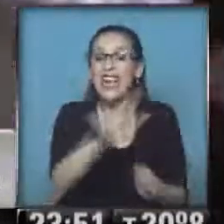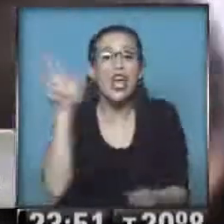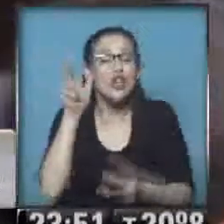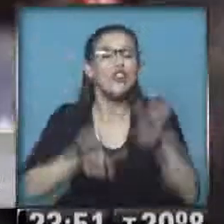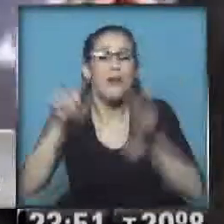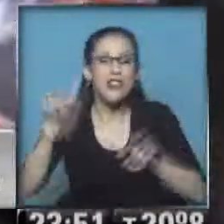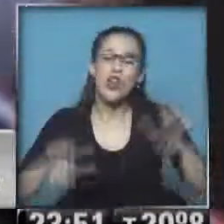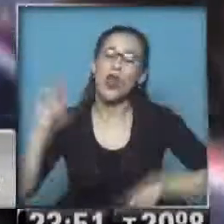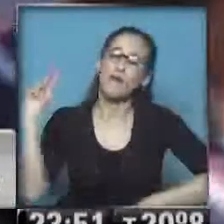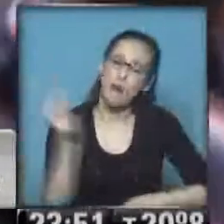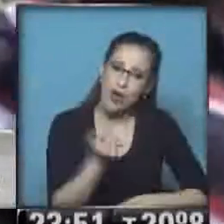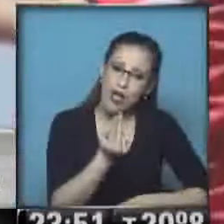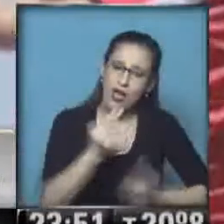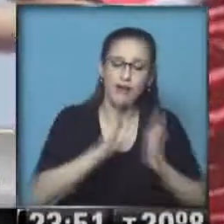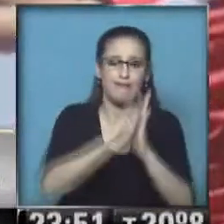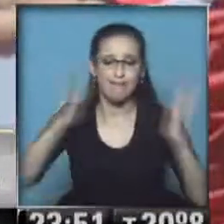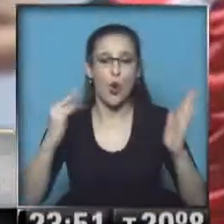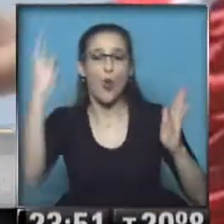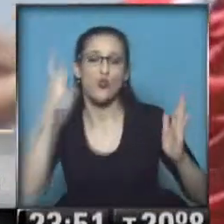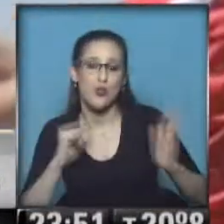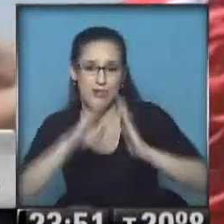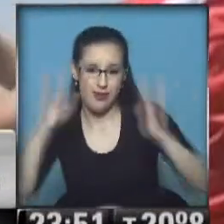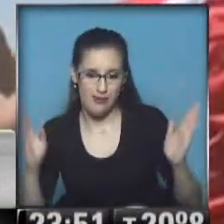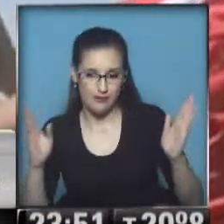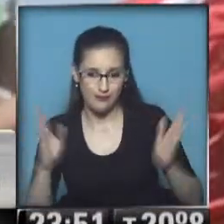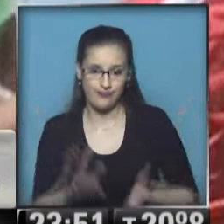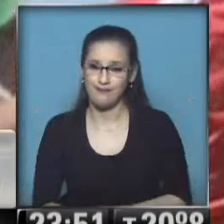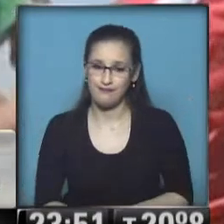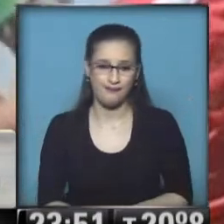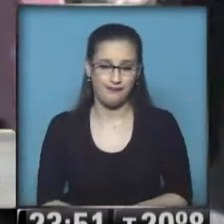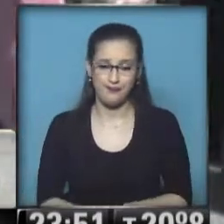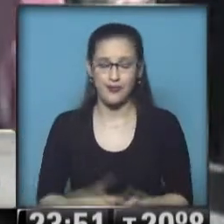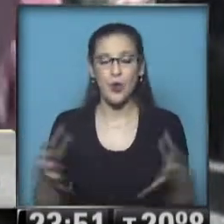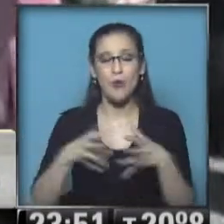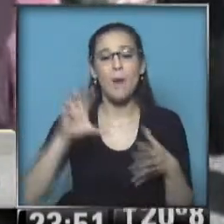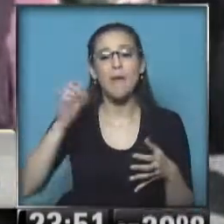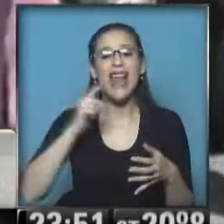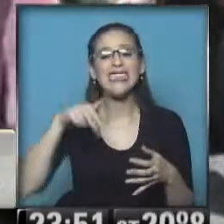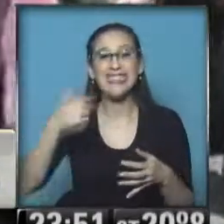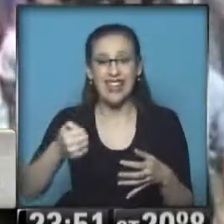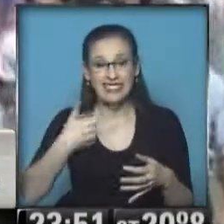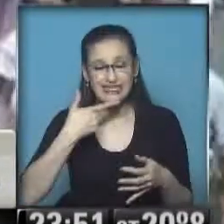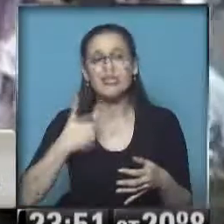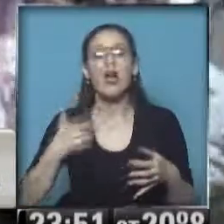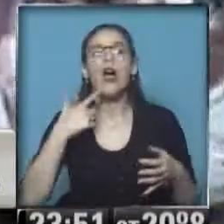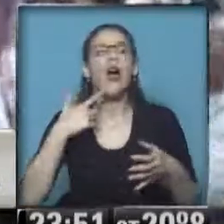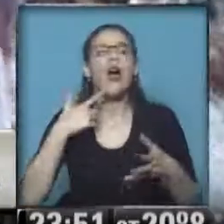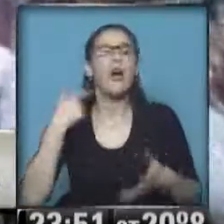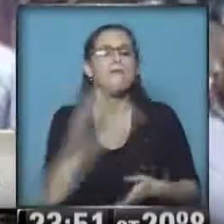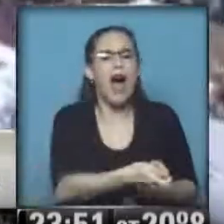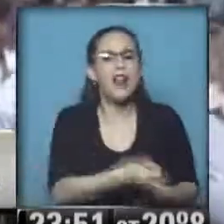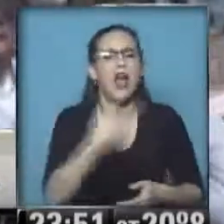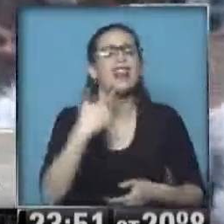en las últimas 24 horas. En tanto, las milicias palestinas ejecutaron a 18 personas acusadas de colaborar con